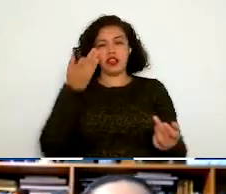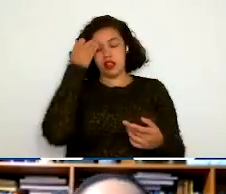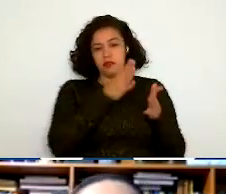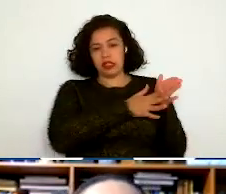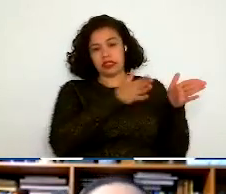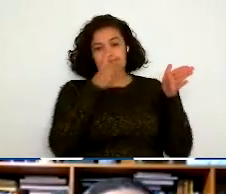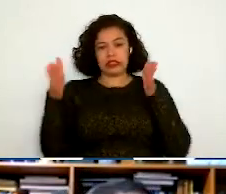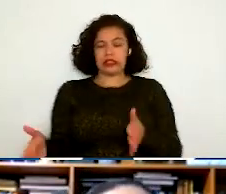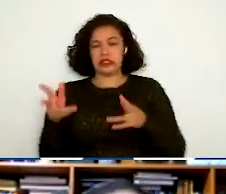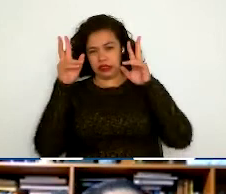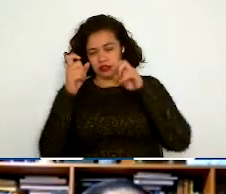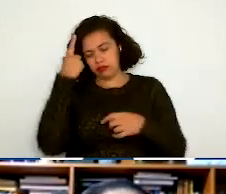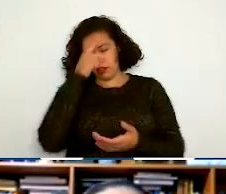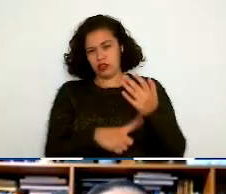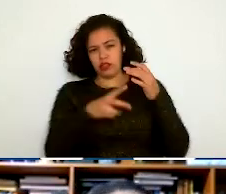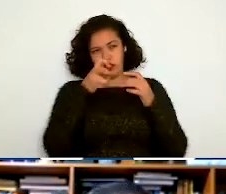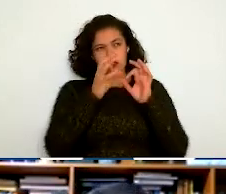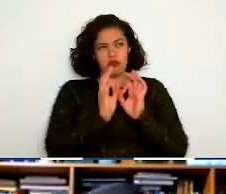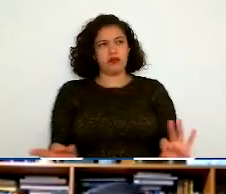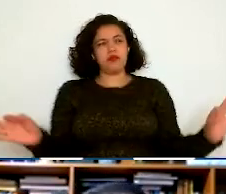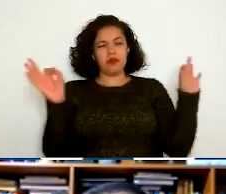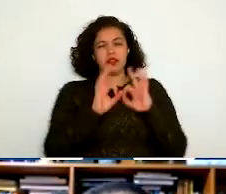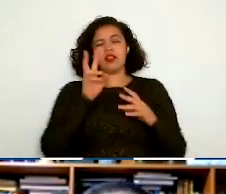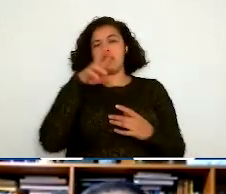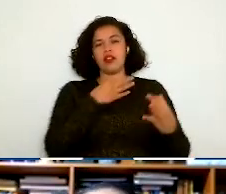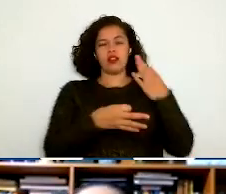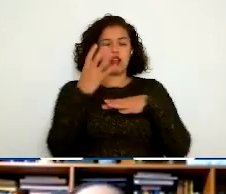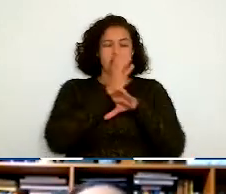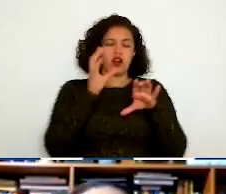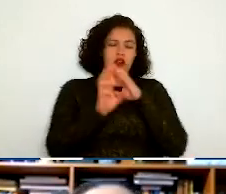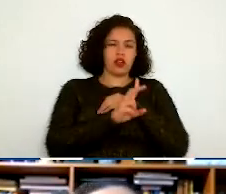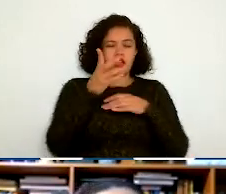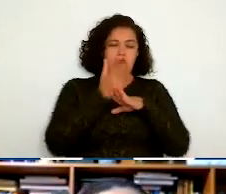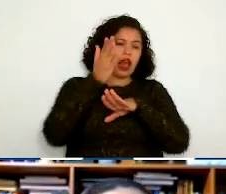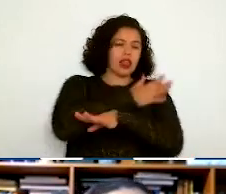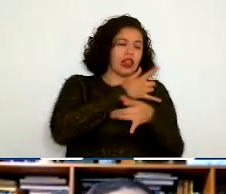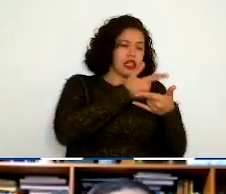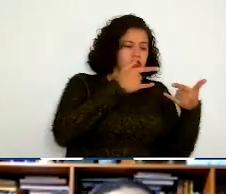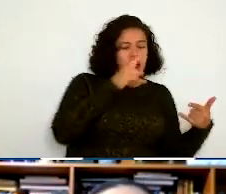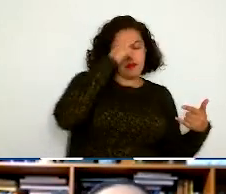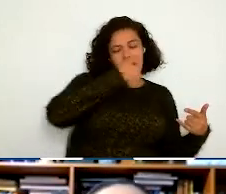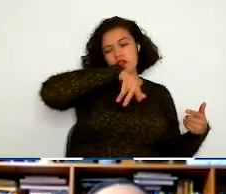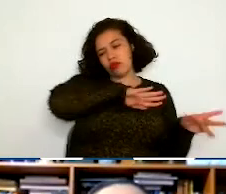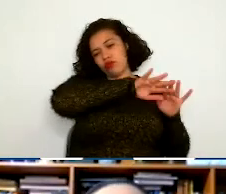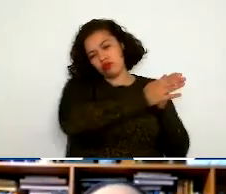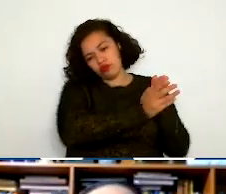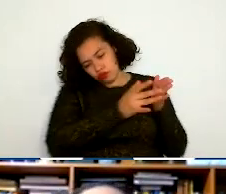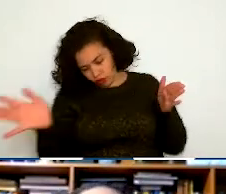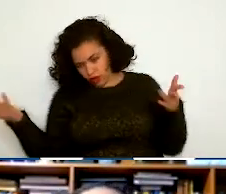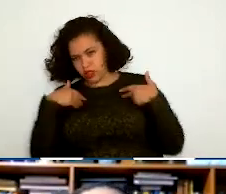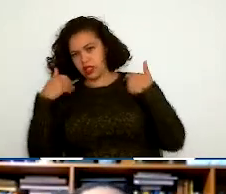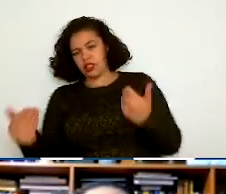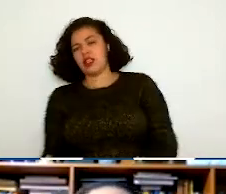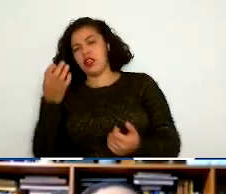con este tema, pero me parece muy fundamental porque todos estos elementos son el preámbulo para que podamos entender, ¿no? Y comprender